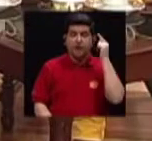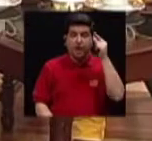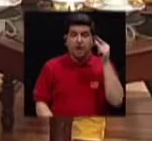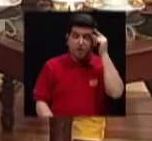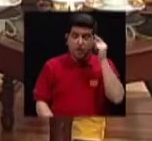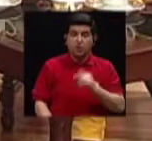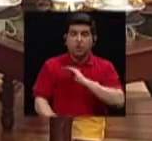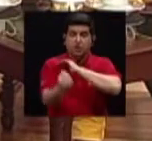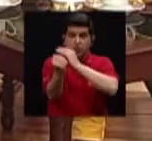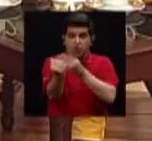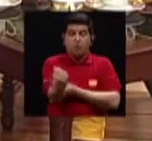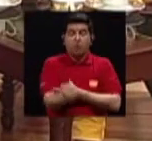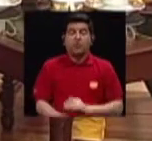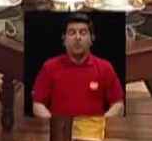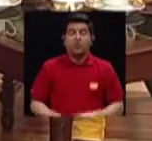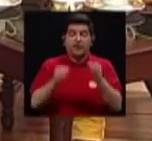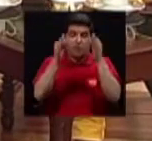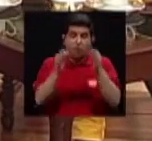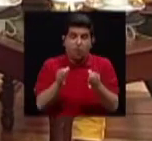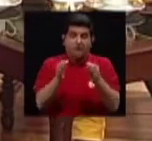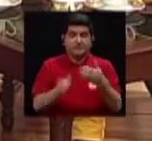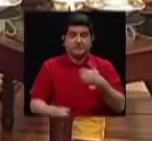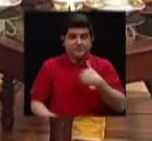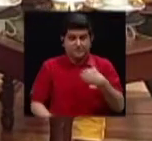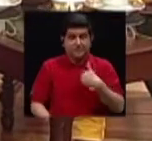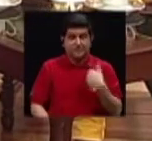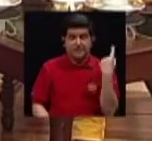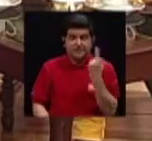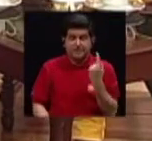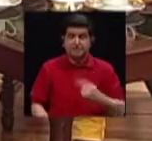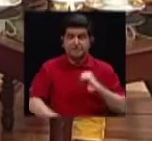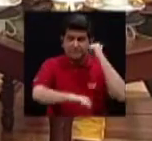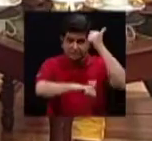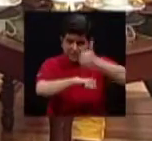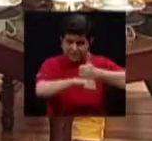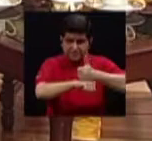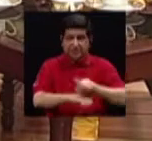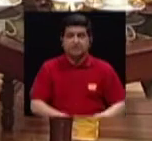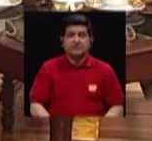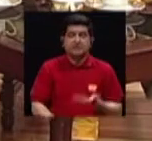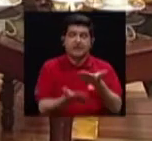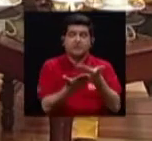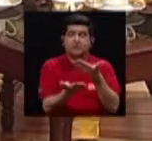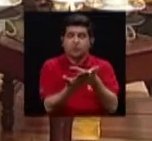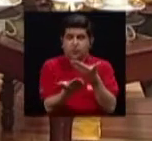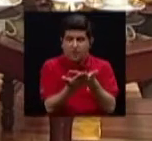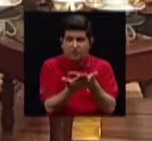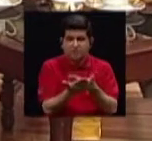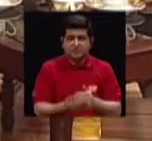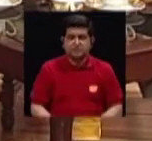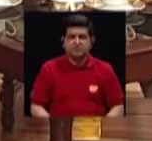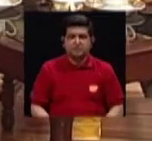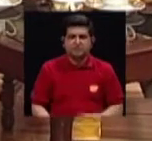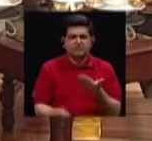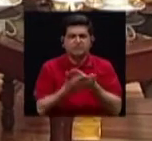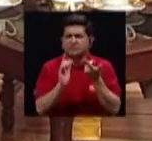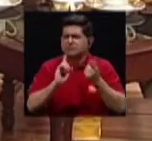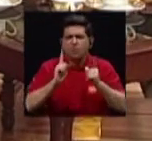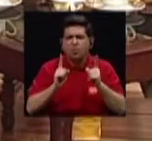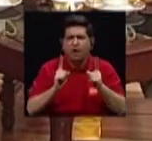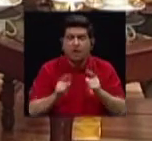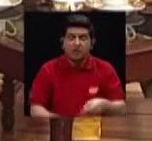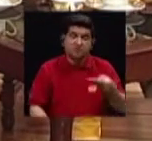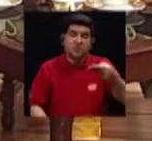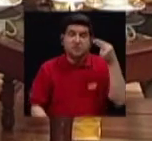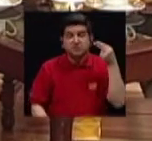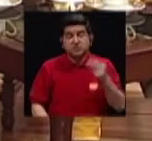poder discrecional al juez, que siempre va a tener que fundamentarse en pruebas. ¿Y qué pruebas? Pues históricamente han